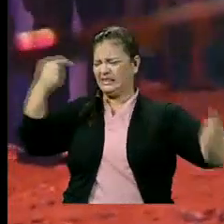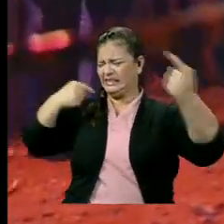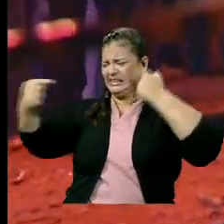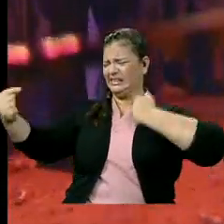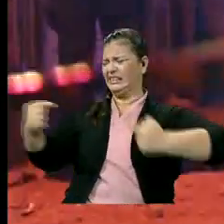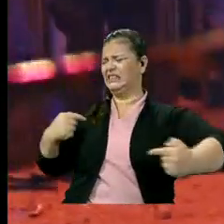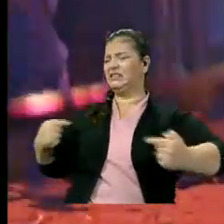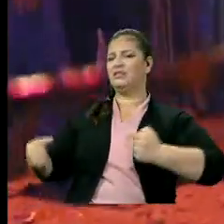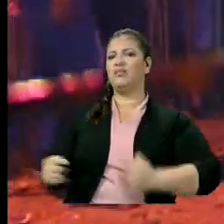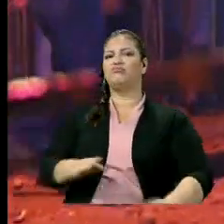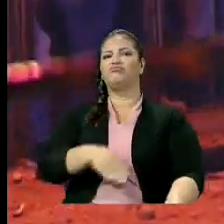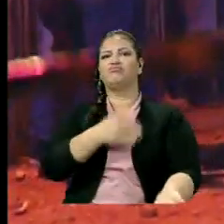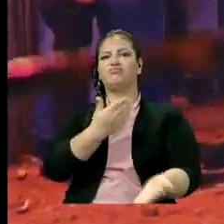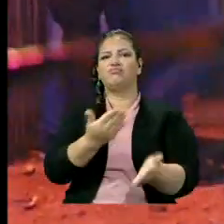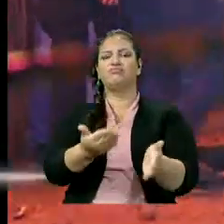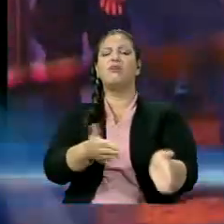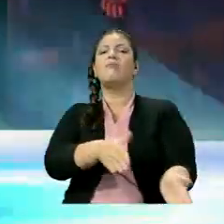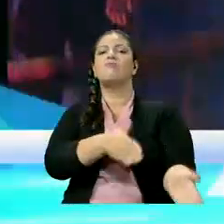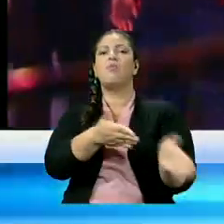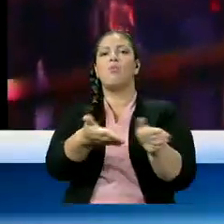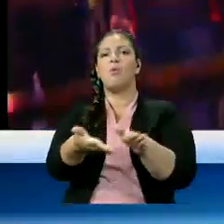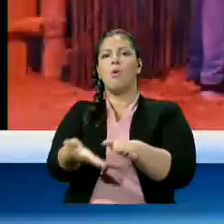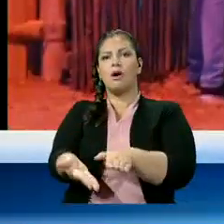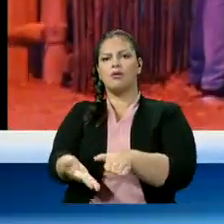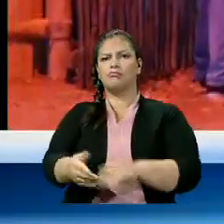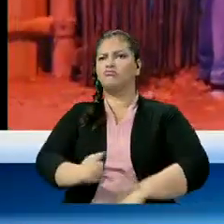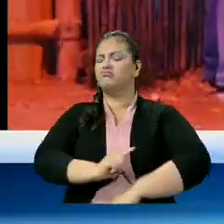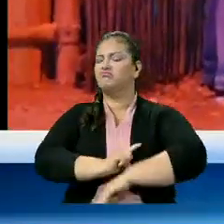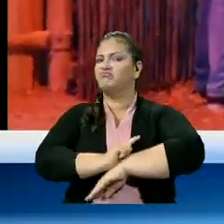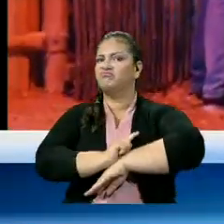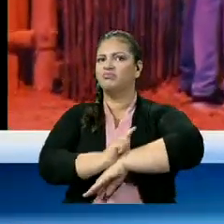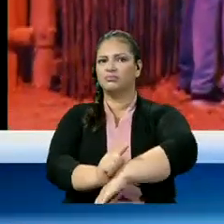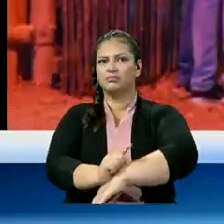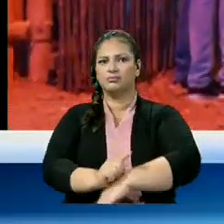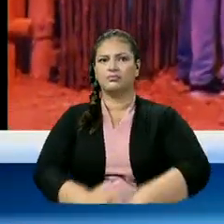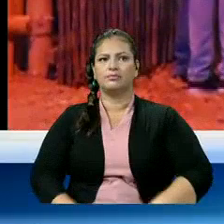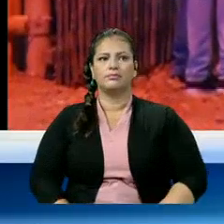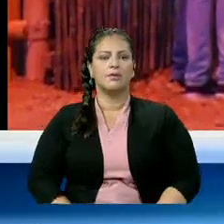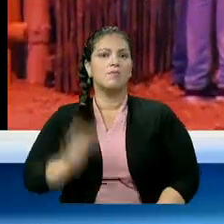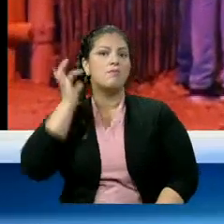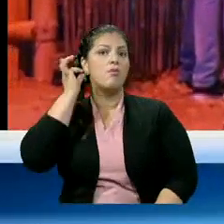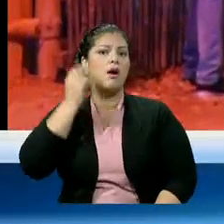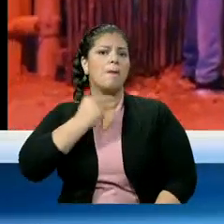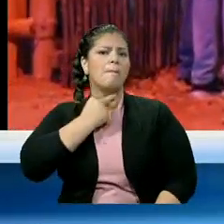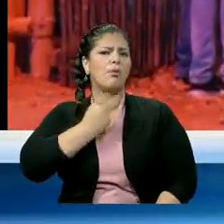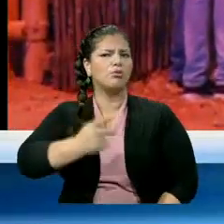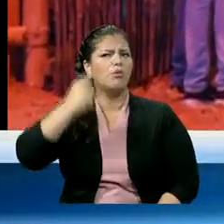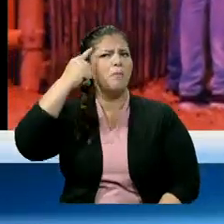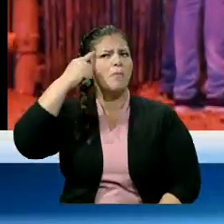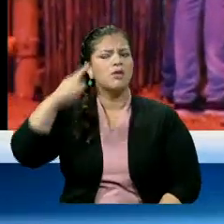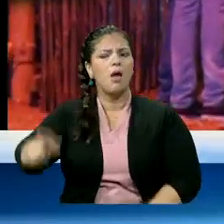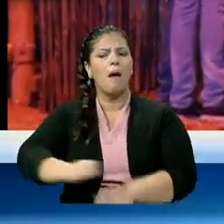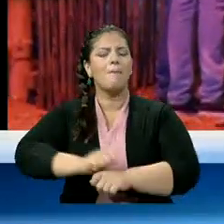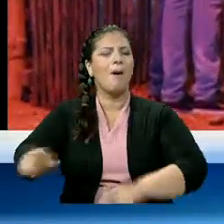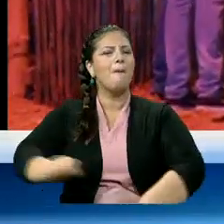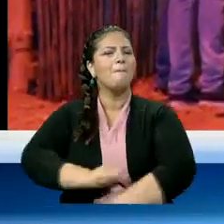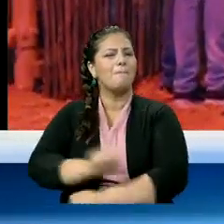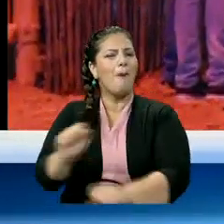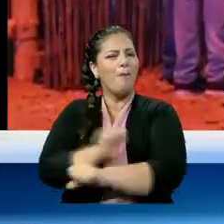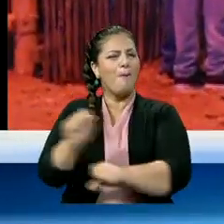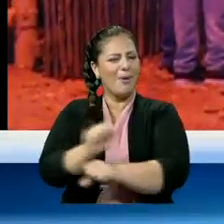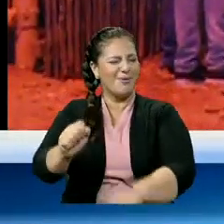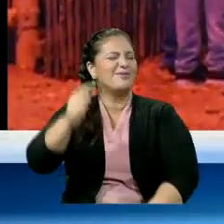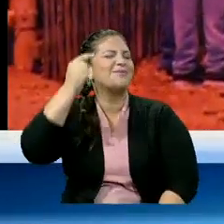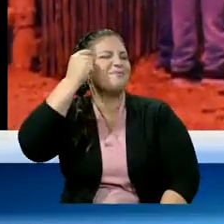unas personas, les dieron unos tiros y ya. Nosotros pensamos que era una camareta. Sí, pensamos que era camareta, pero en sí ha sido